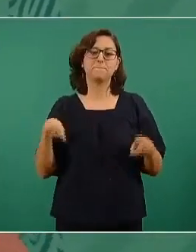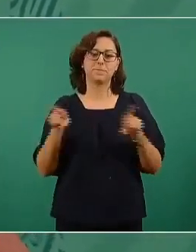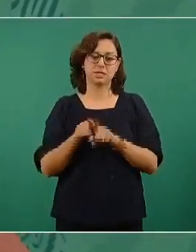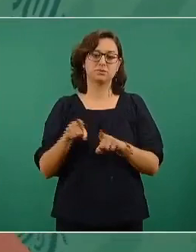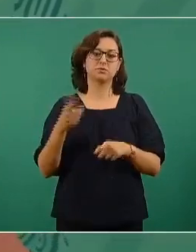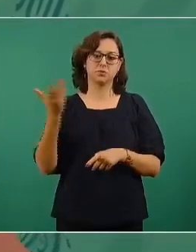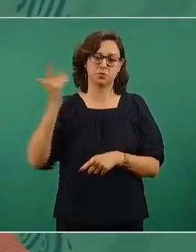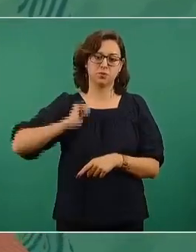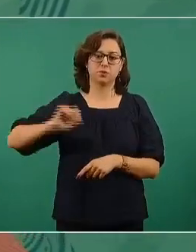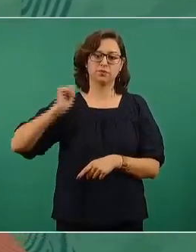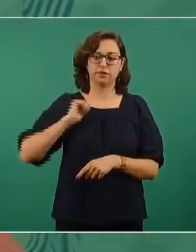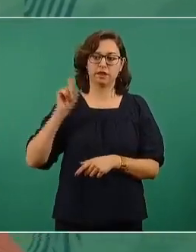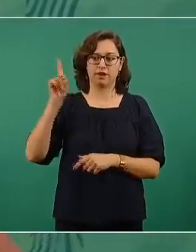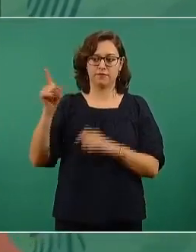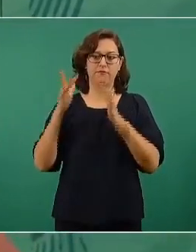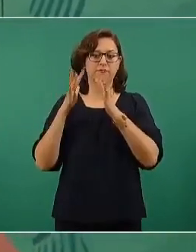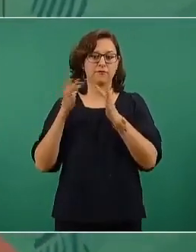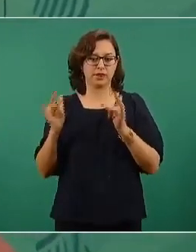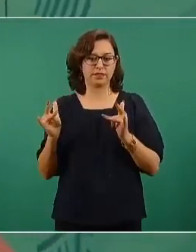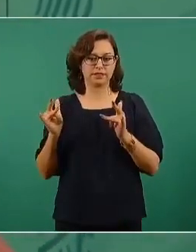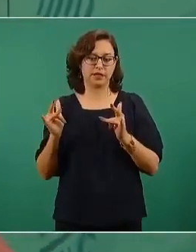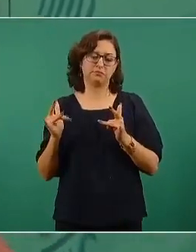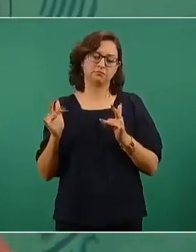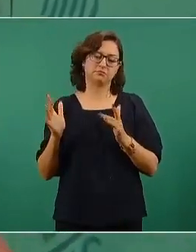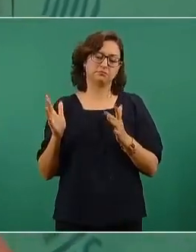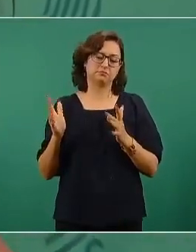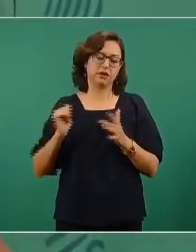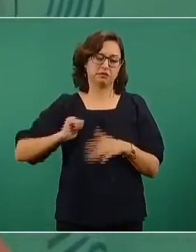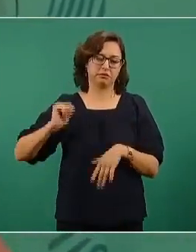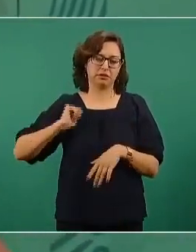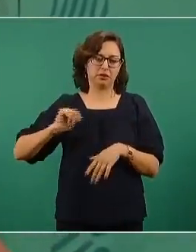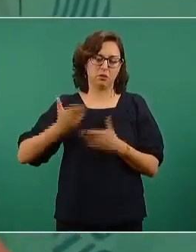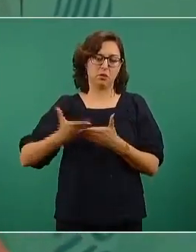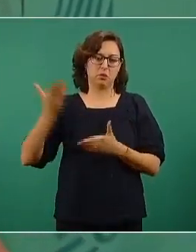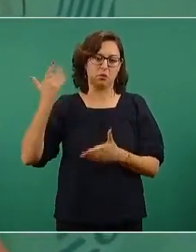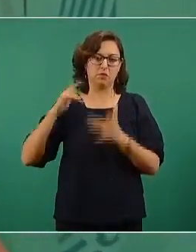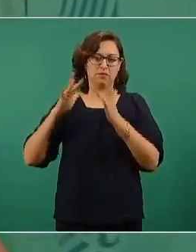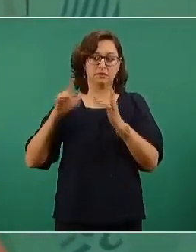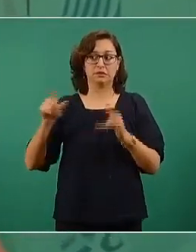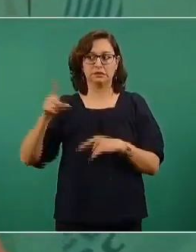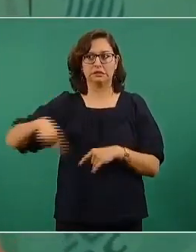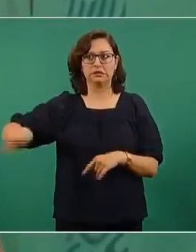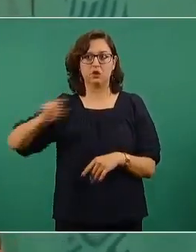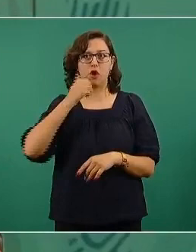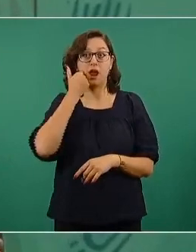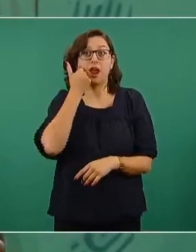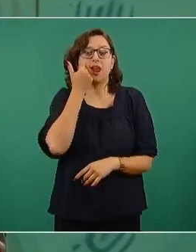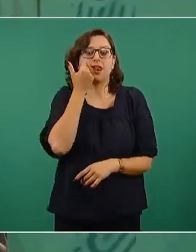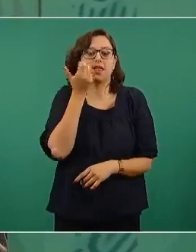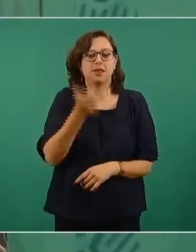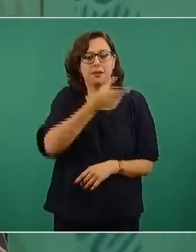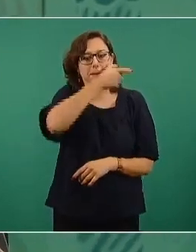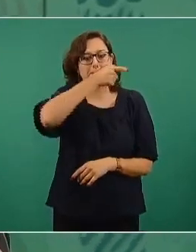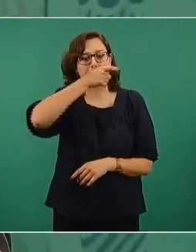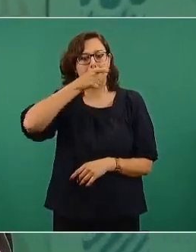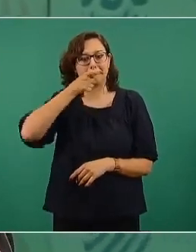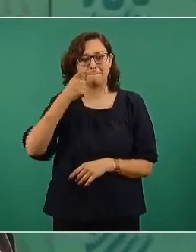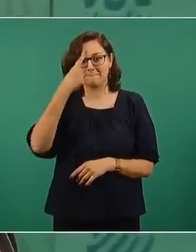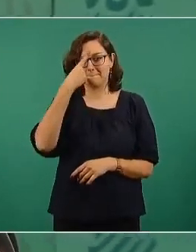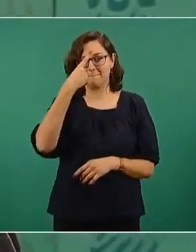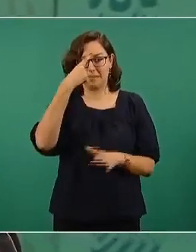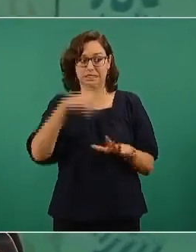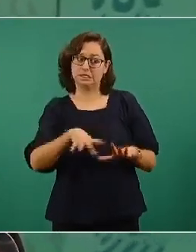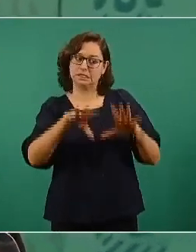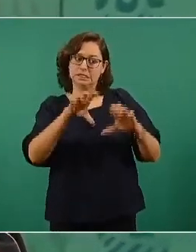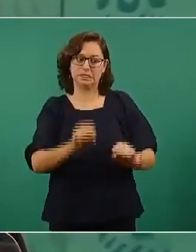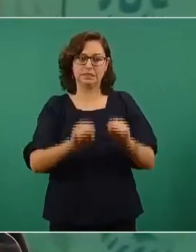entonces, ahora es distinto, tenían la ambición de convertirnos en